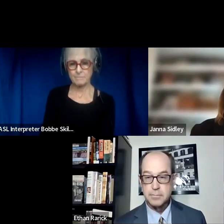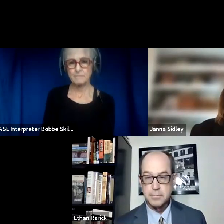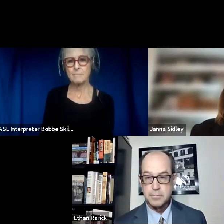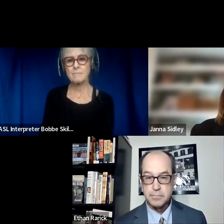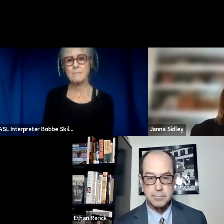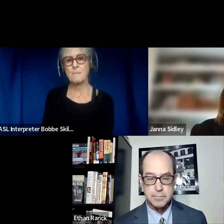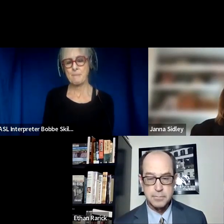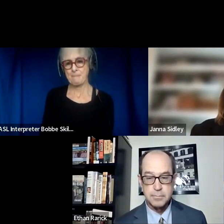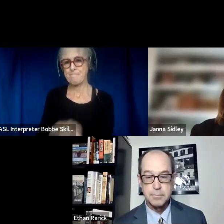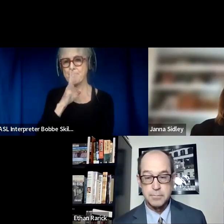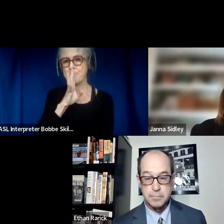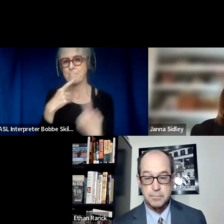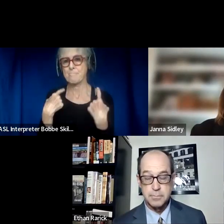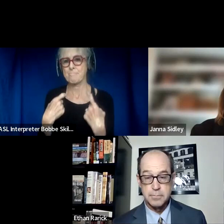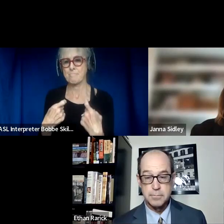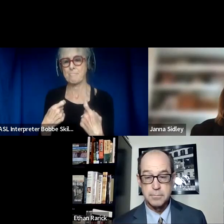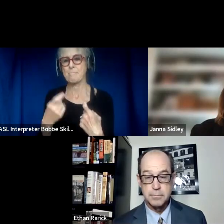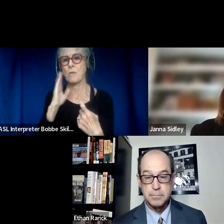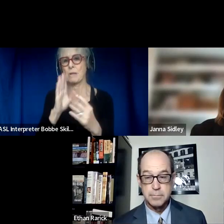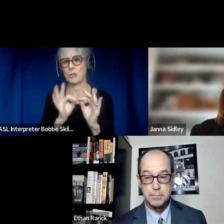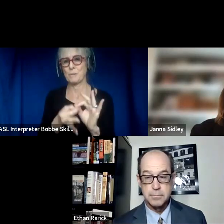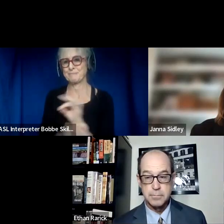Buenas tardes. ¿Me escuchan?